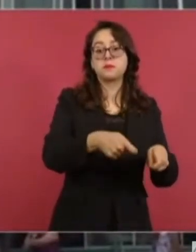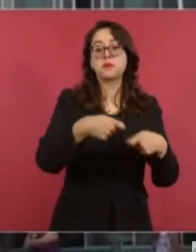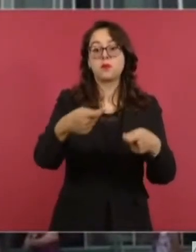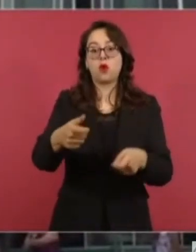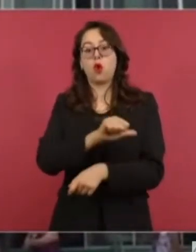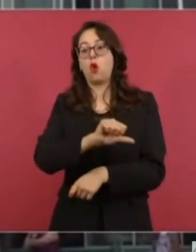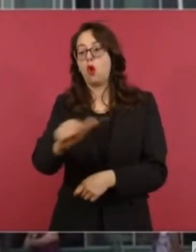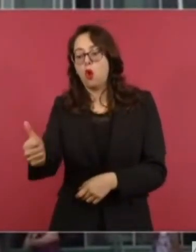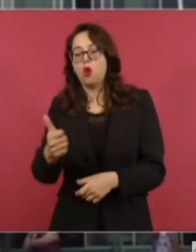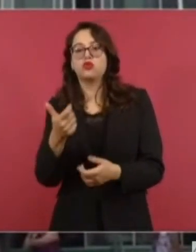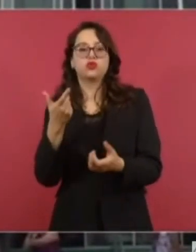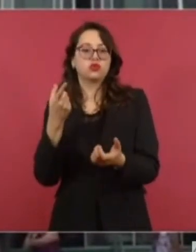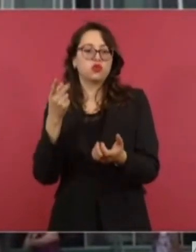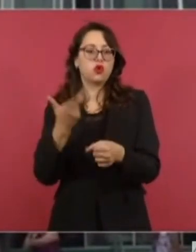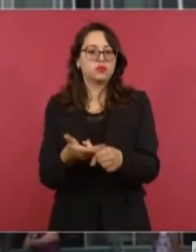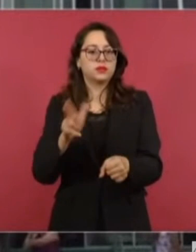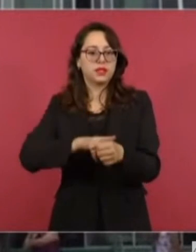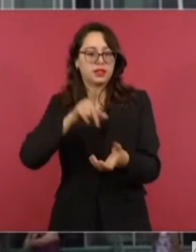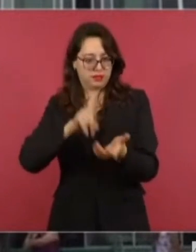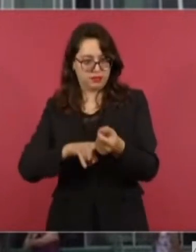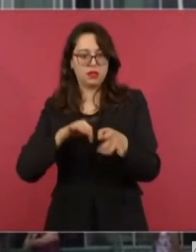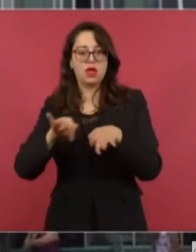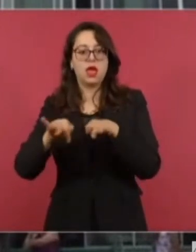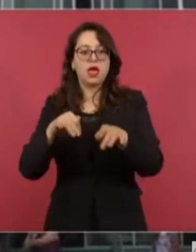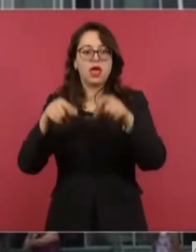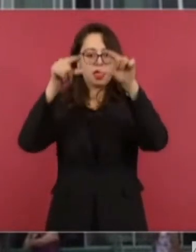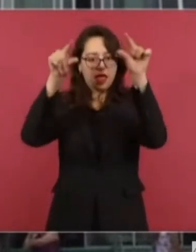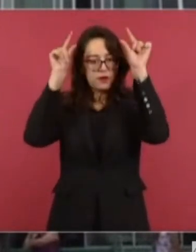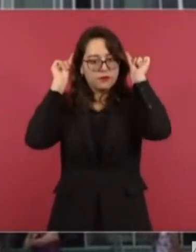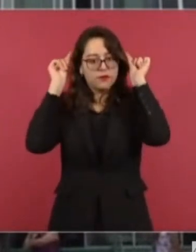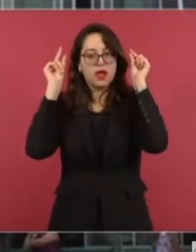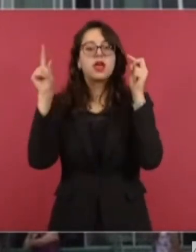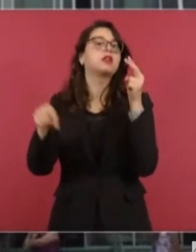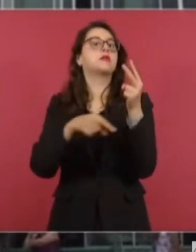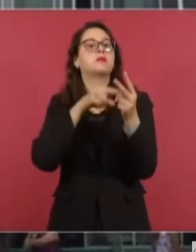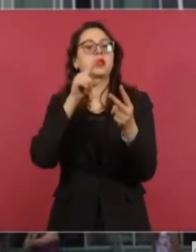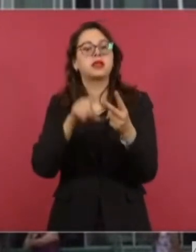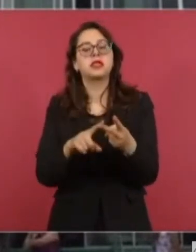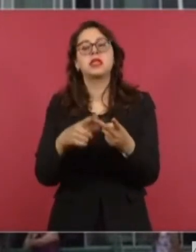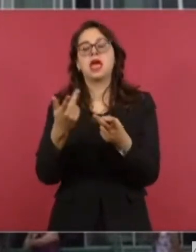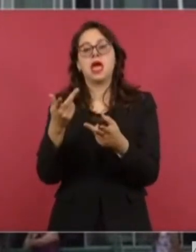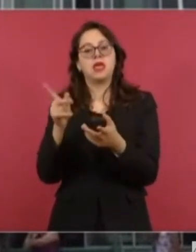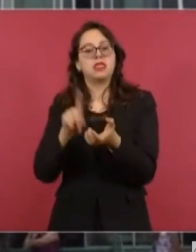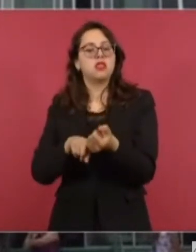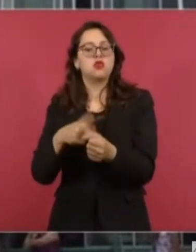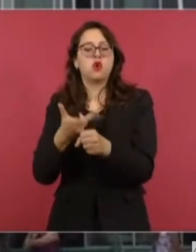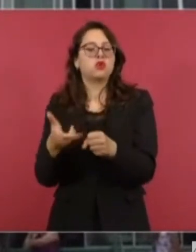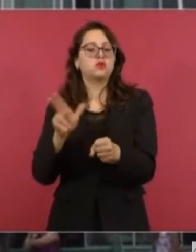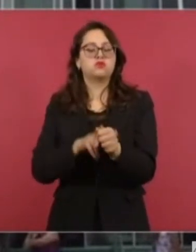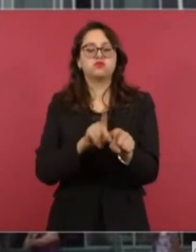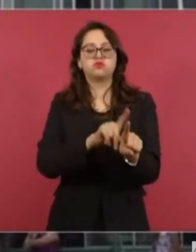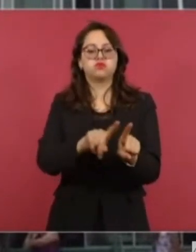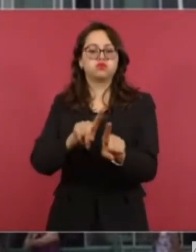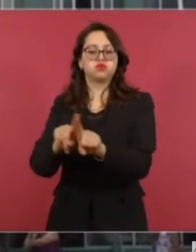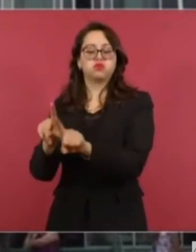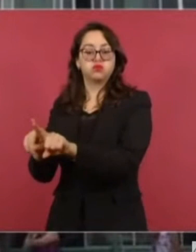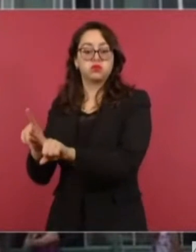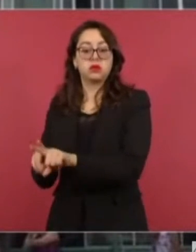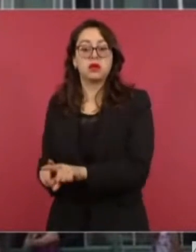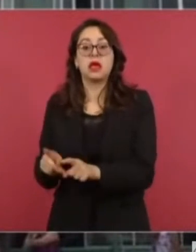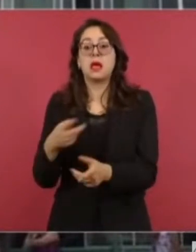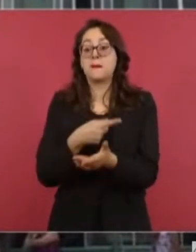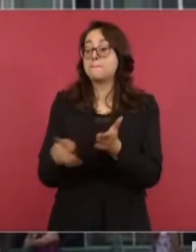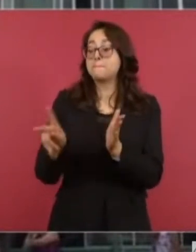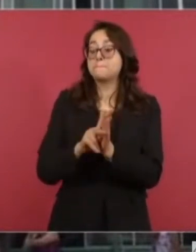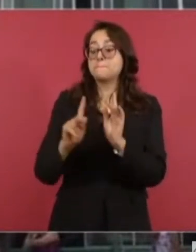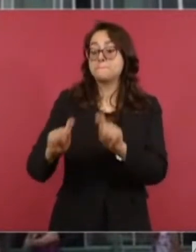de enfermería, áreas afines al área médica, y se está iniciando con las personas